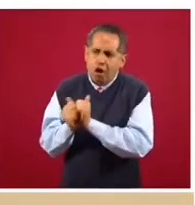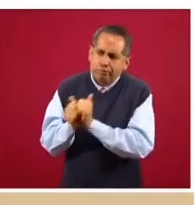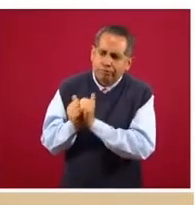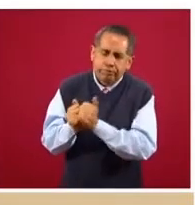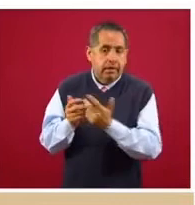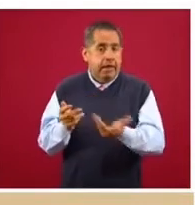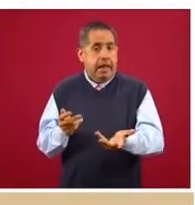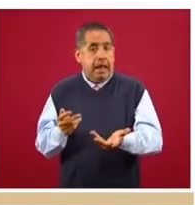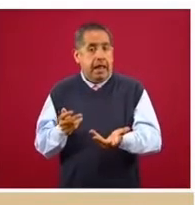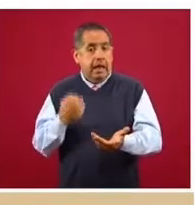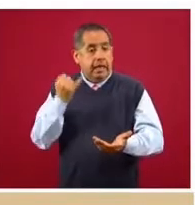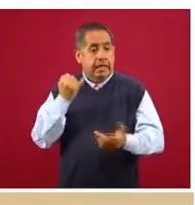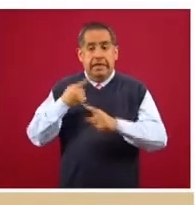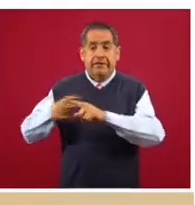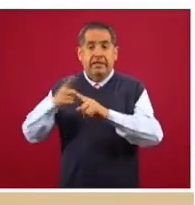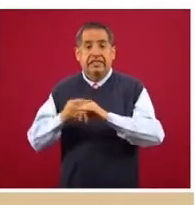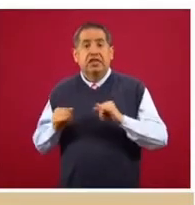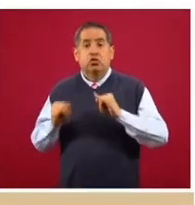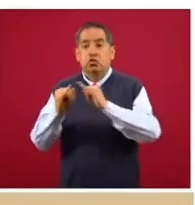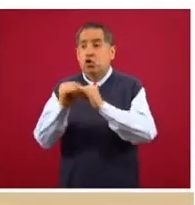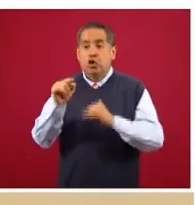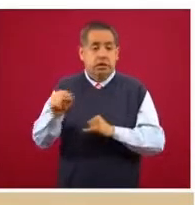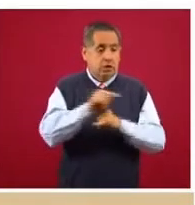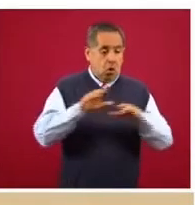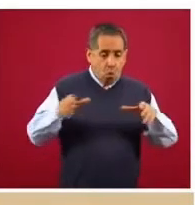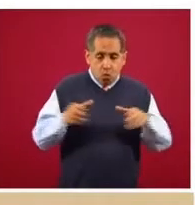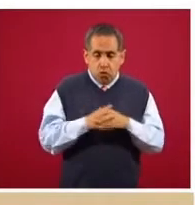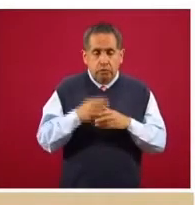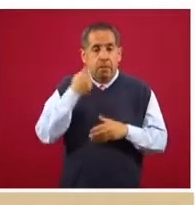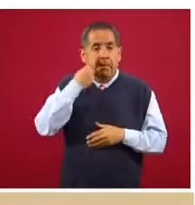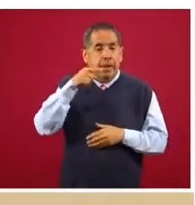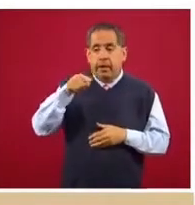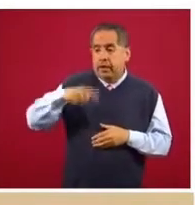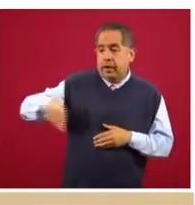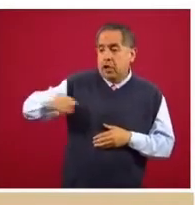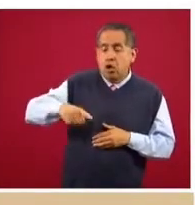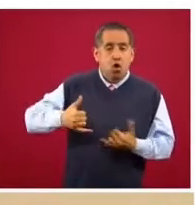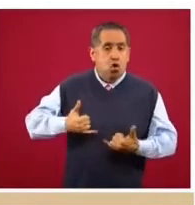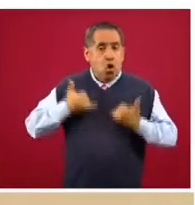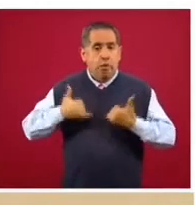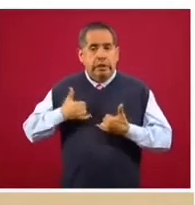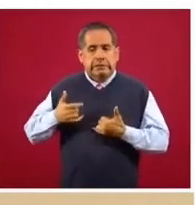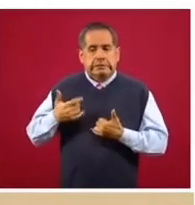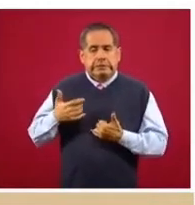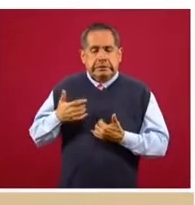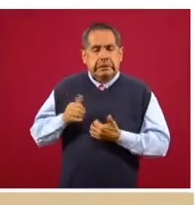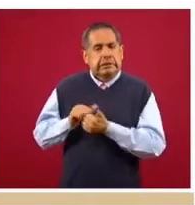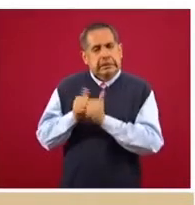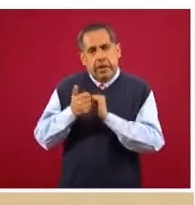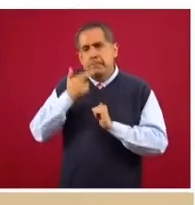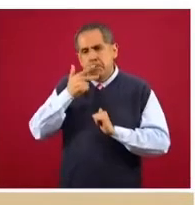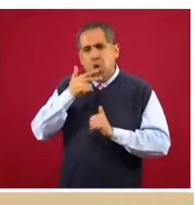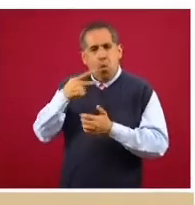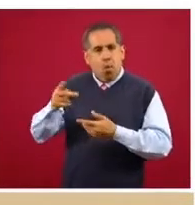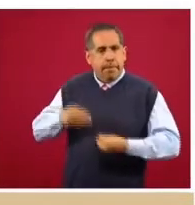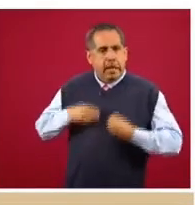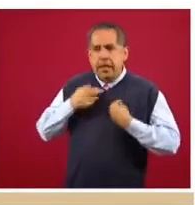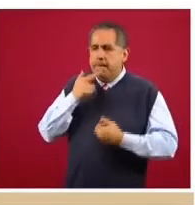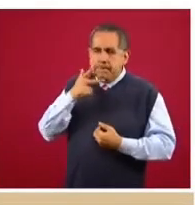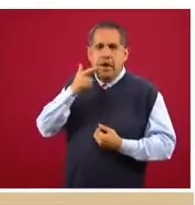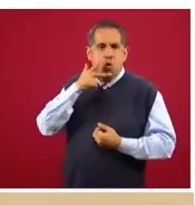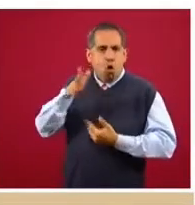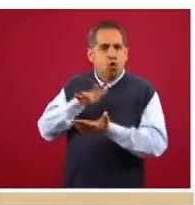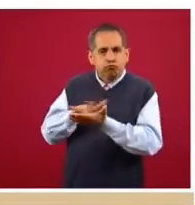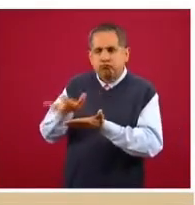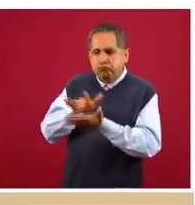iniciativa interinstitucional que busca contribuir a mejorar la calidad de vida de las personas adolescentes, jóvenes